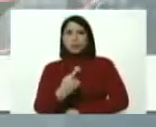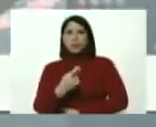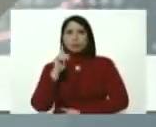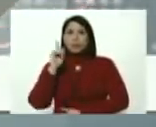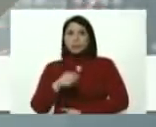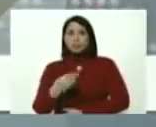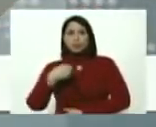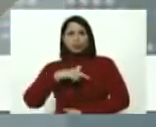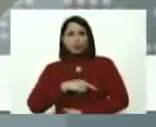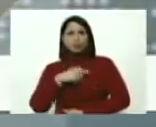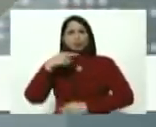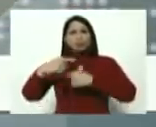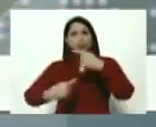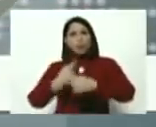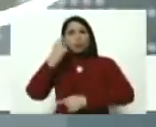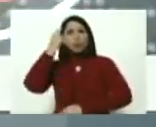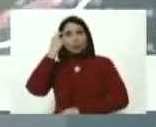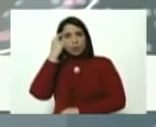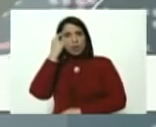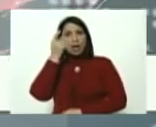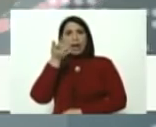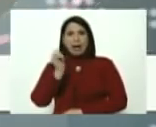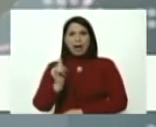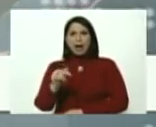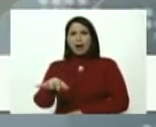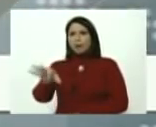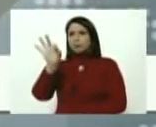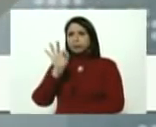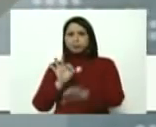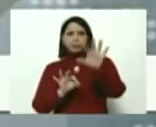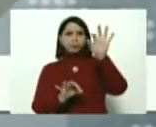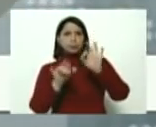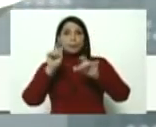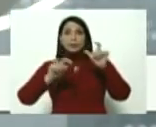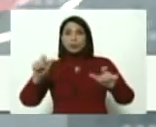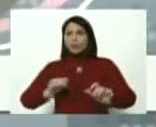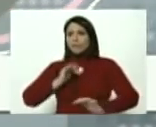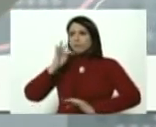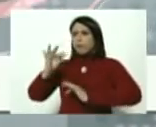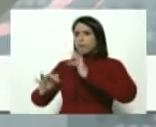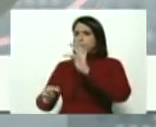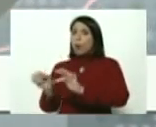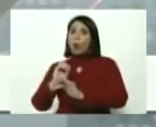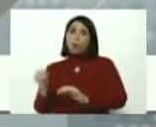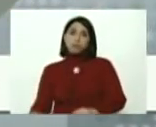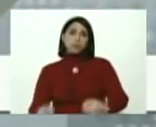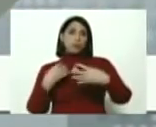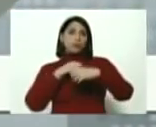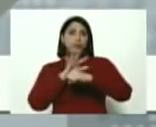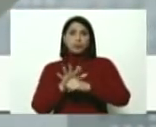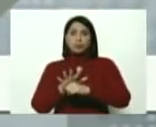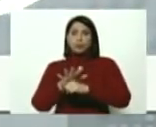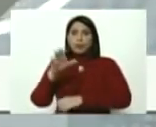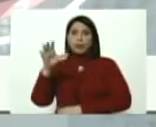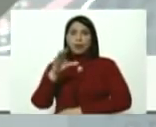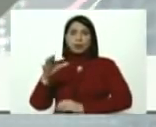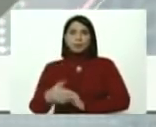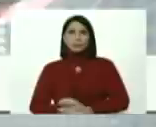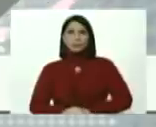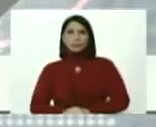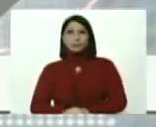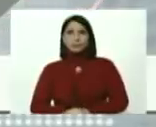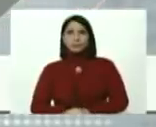insidiosa diariamente aparecen casos de pacientes infectados en el Distrito Capital.